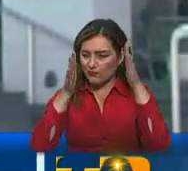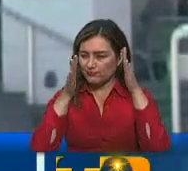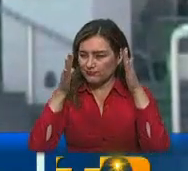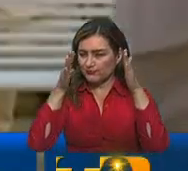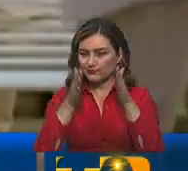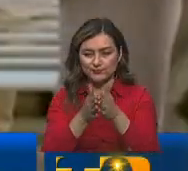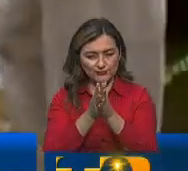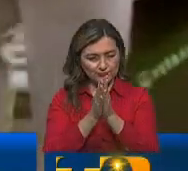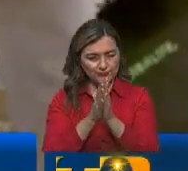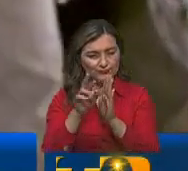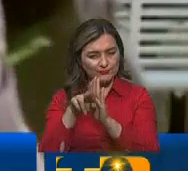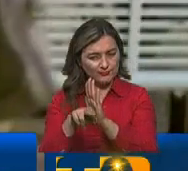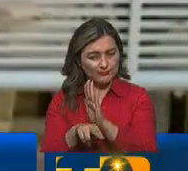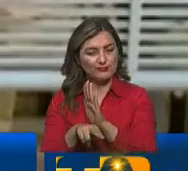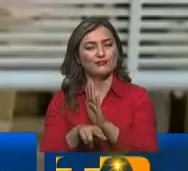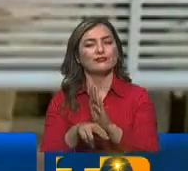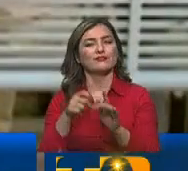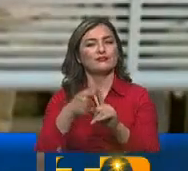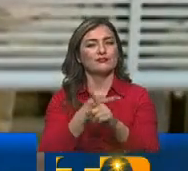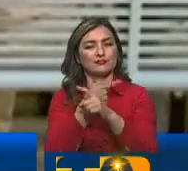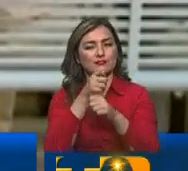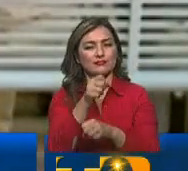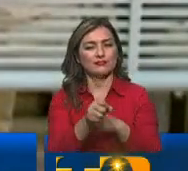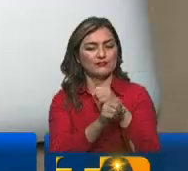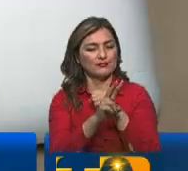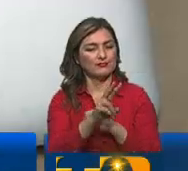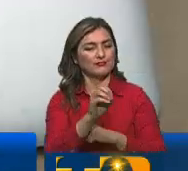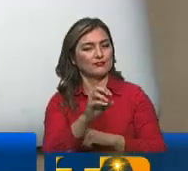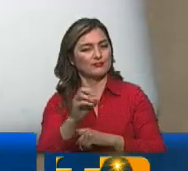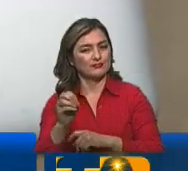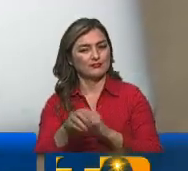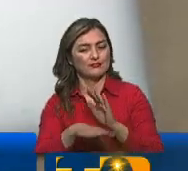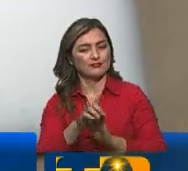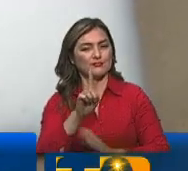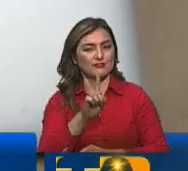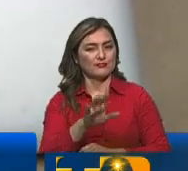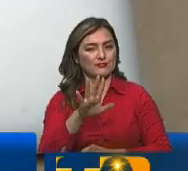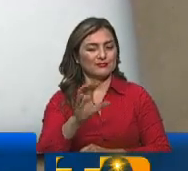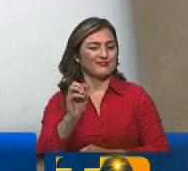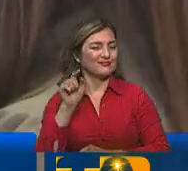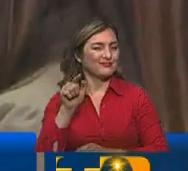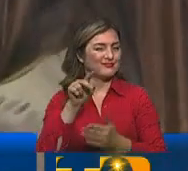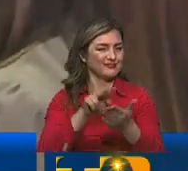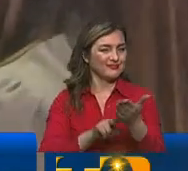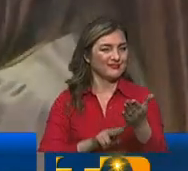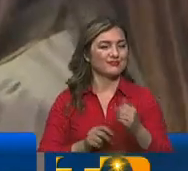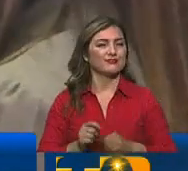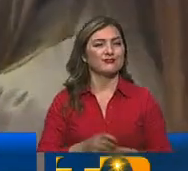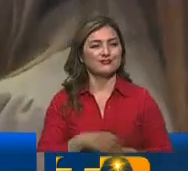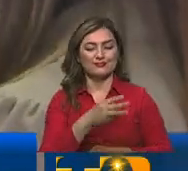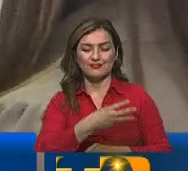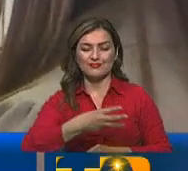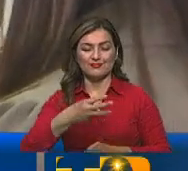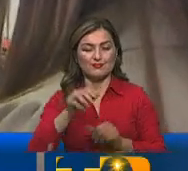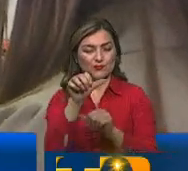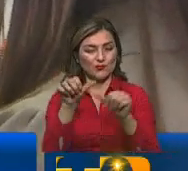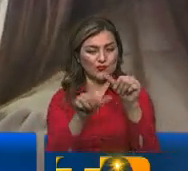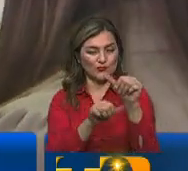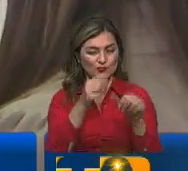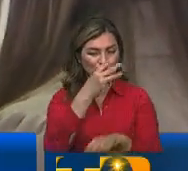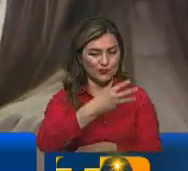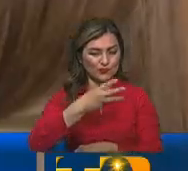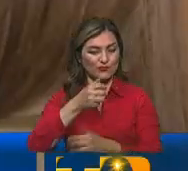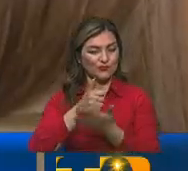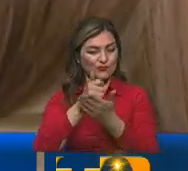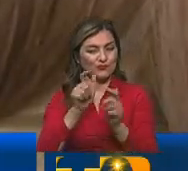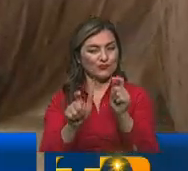los requerimientos. En total, desde marzo de 2020, más de 150.000 visas de no inmigrante. Según asesores de migración que ayudan a